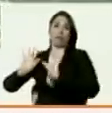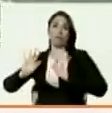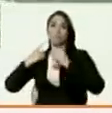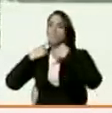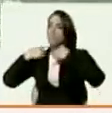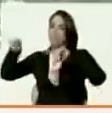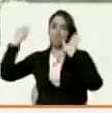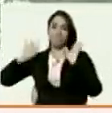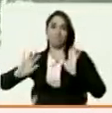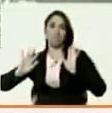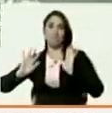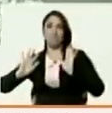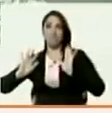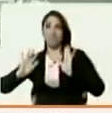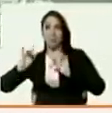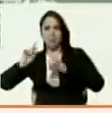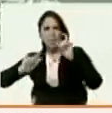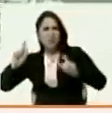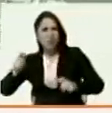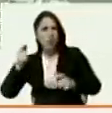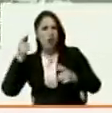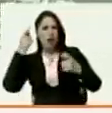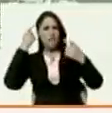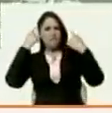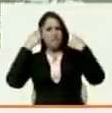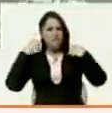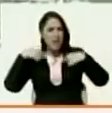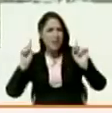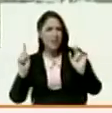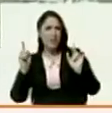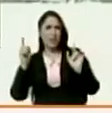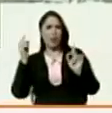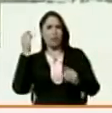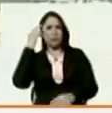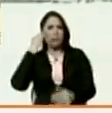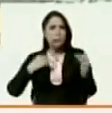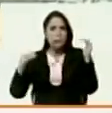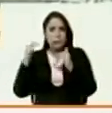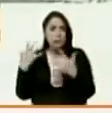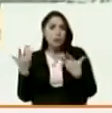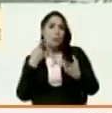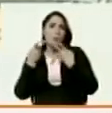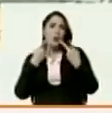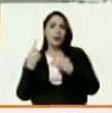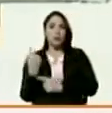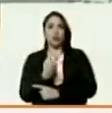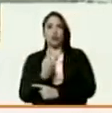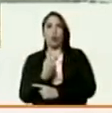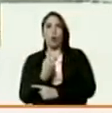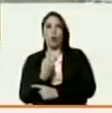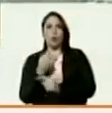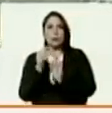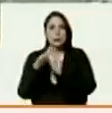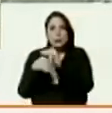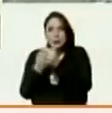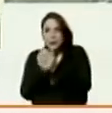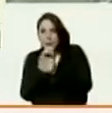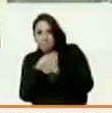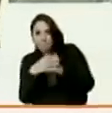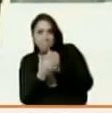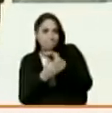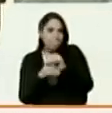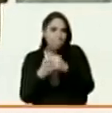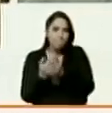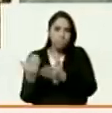Gente que ha perdido la cordura política solo por la ambición de controlar unos recursos o de manejar unos